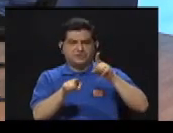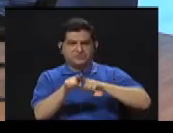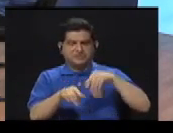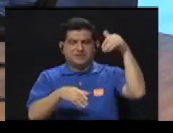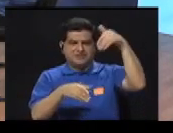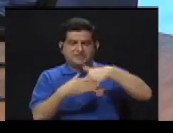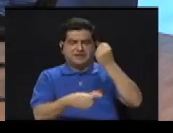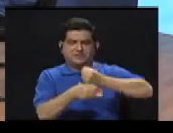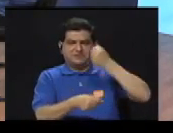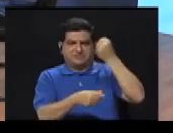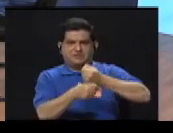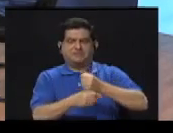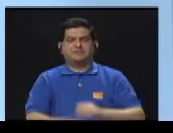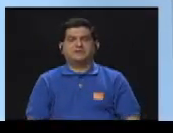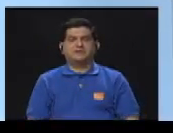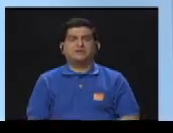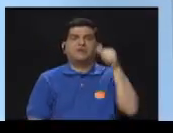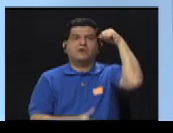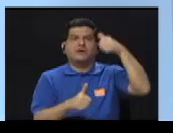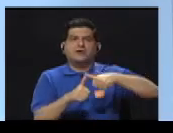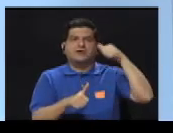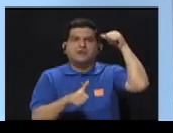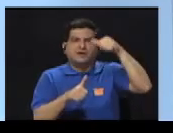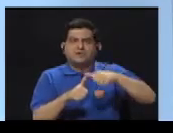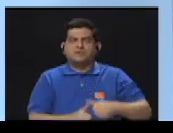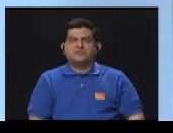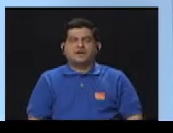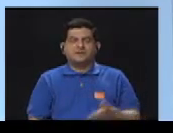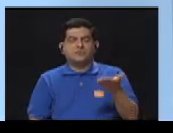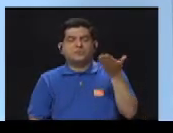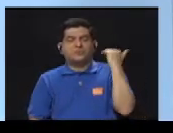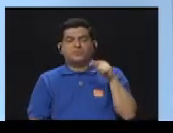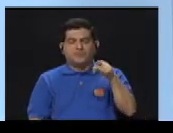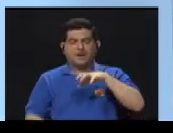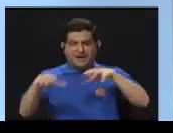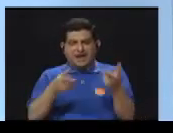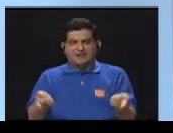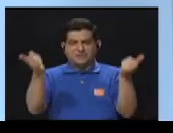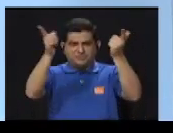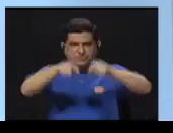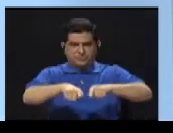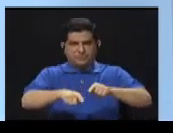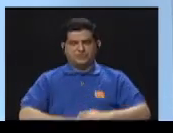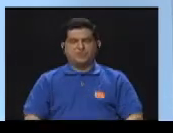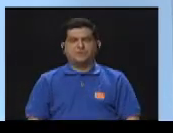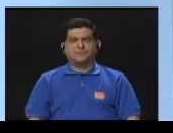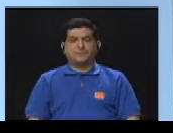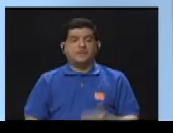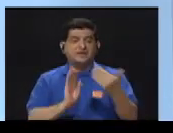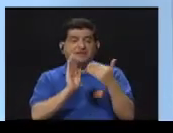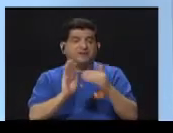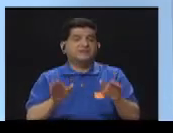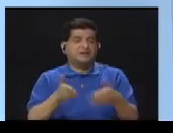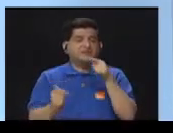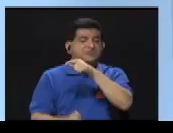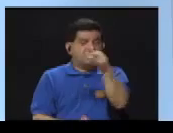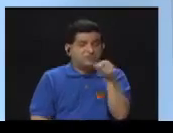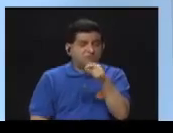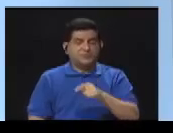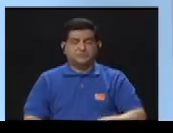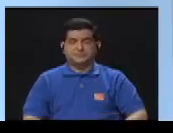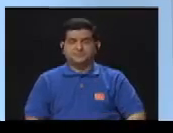hermanos dentro de la obra y rememorando ese pasado, digamos, yendo a la memoria de ese acto que pasó y cómo les afectó a ellos.